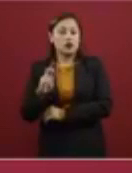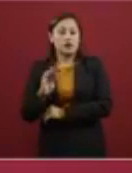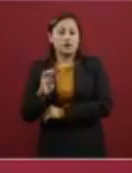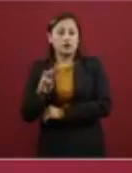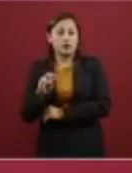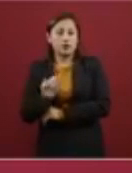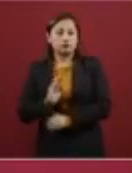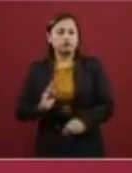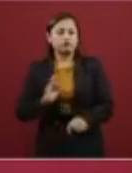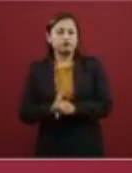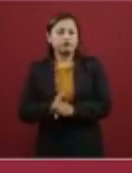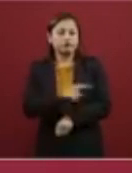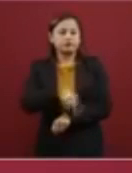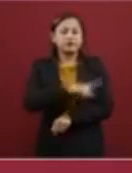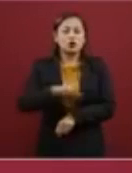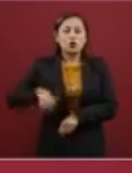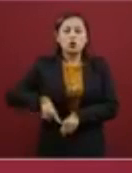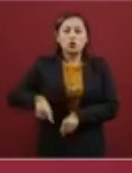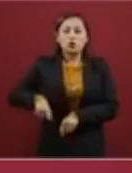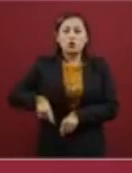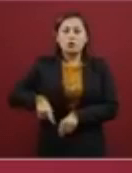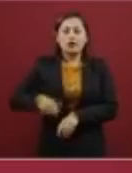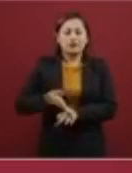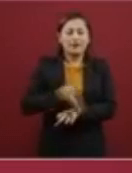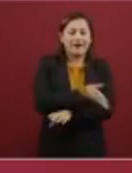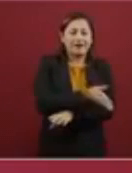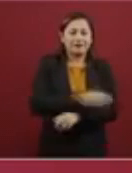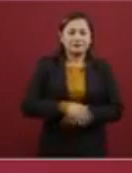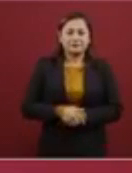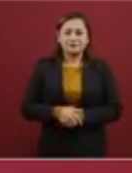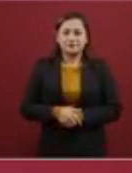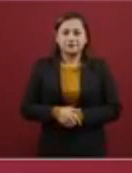a gobiernos del periodo neoliberal,